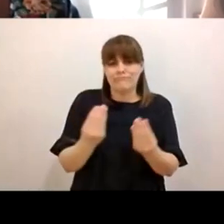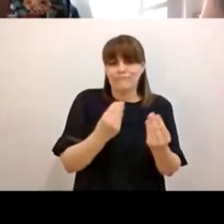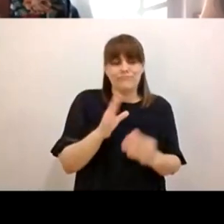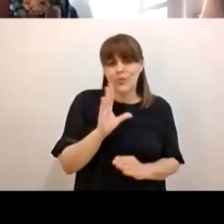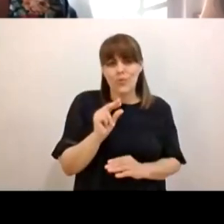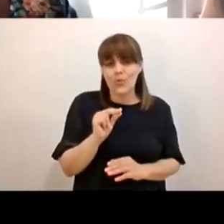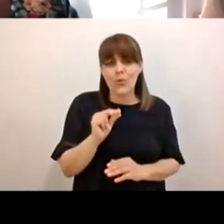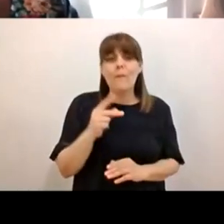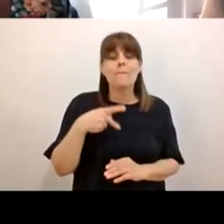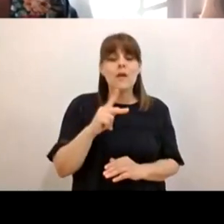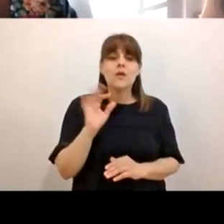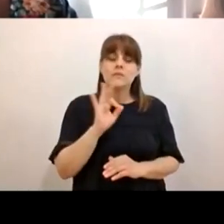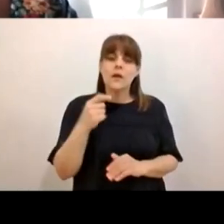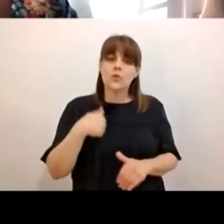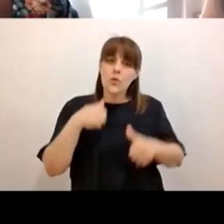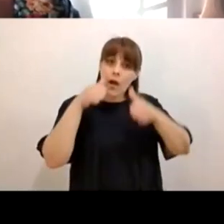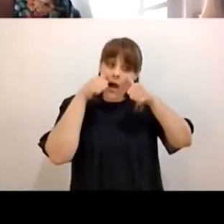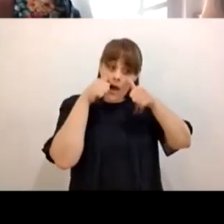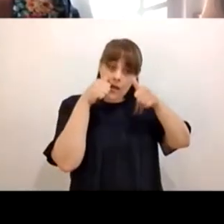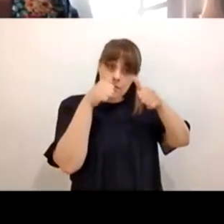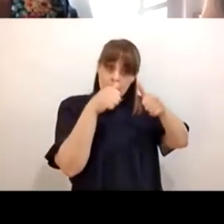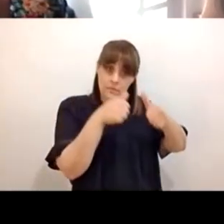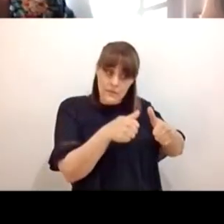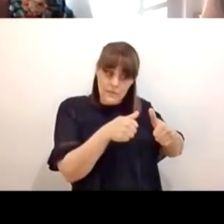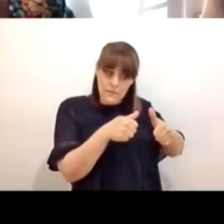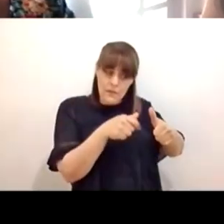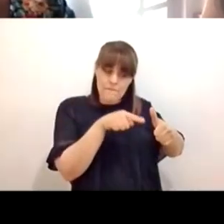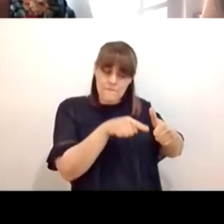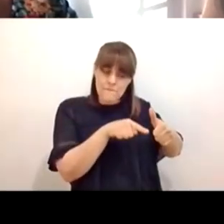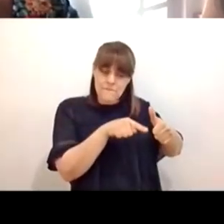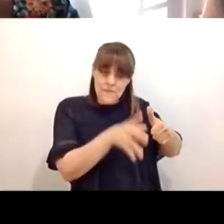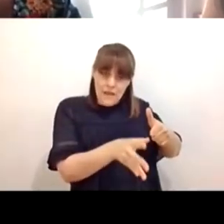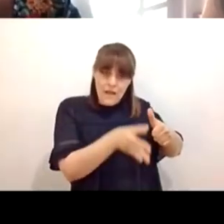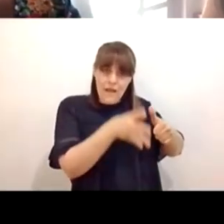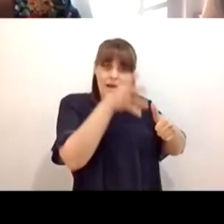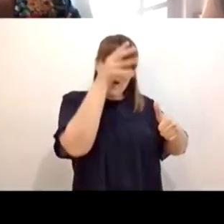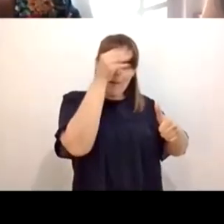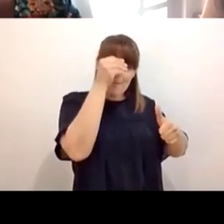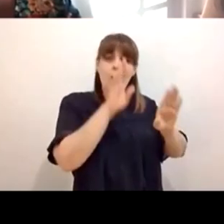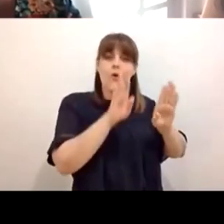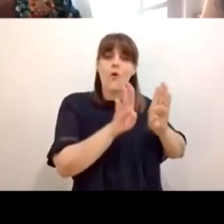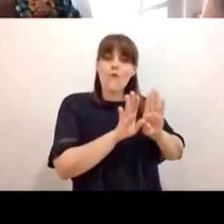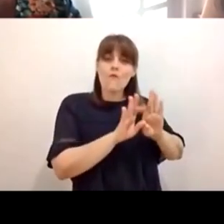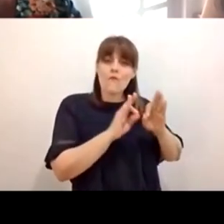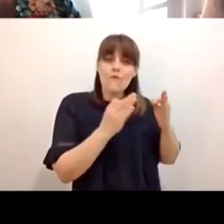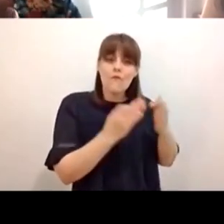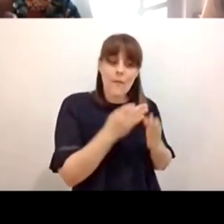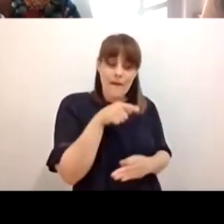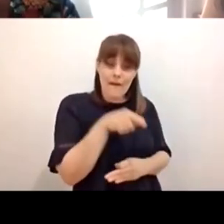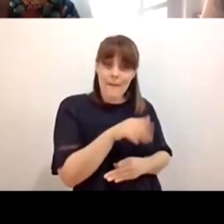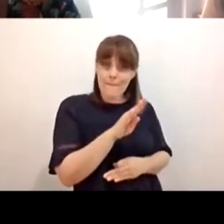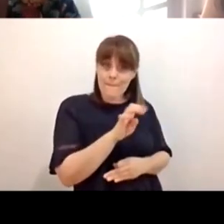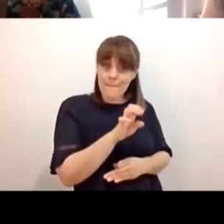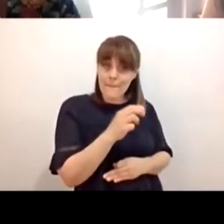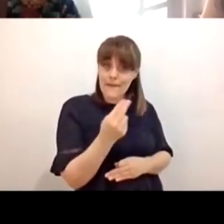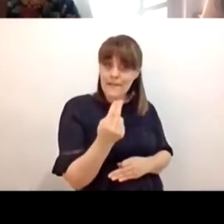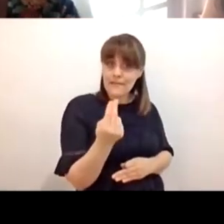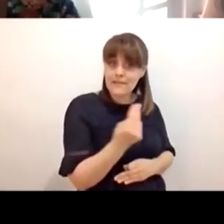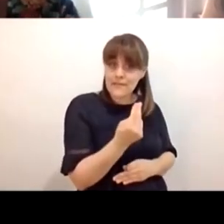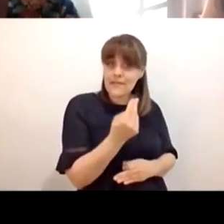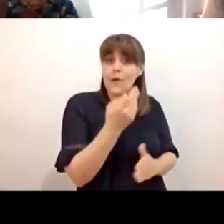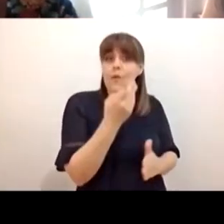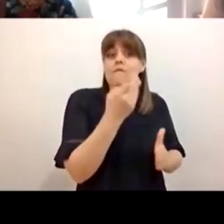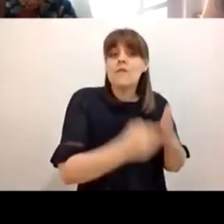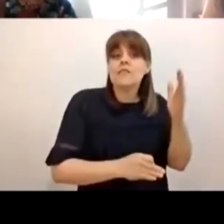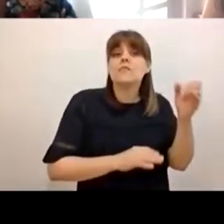atención como decía Alejandro aprendemos a interpretar las formas en las que ese bebé nos dice qué está necesitando